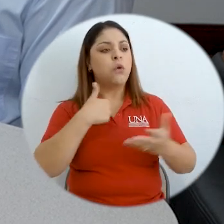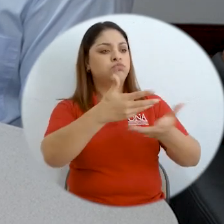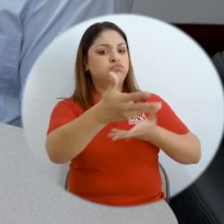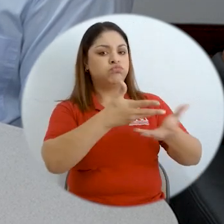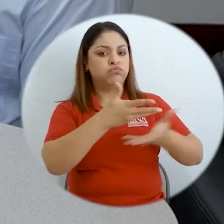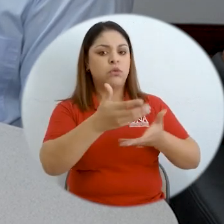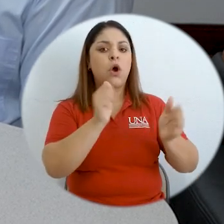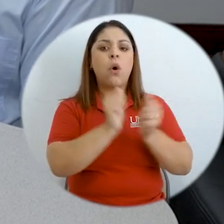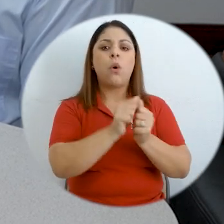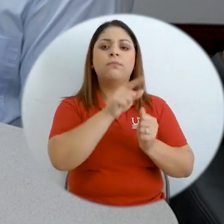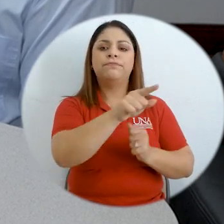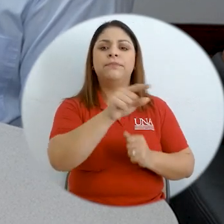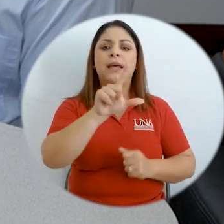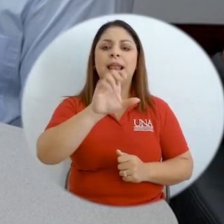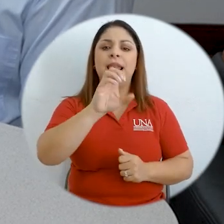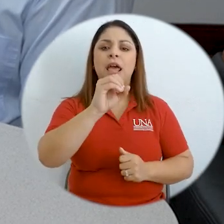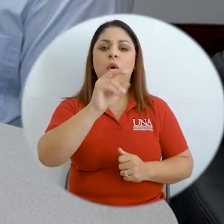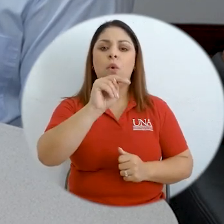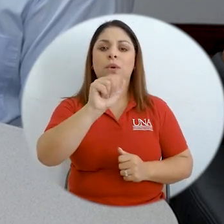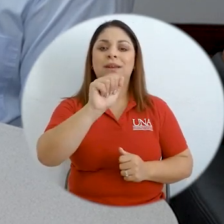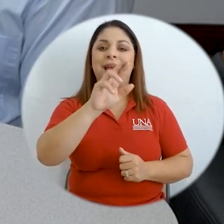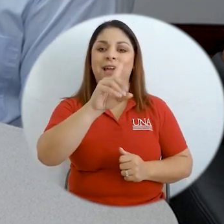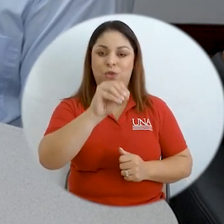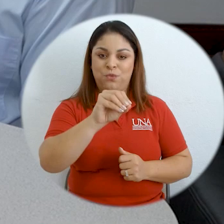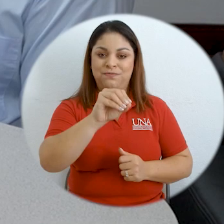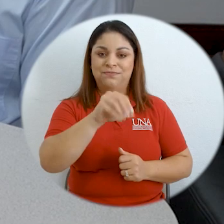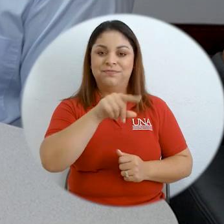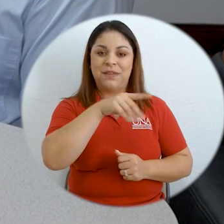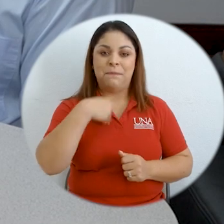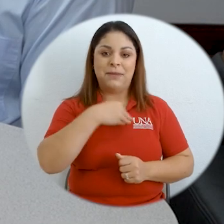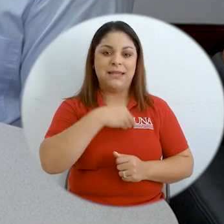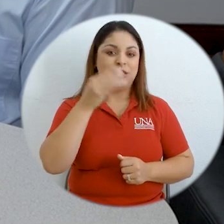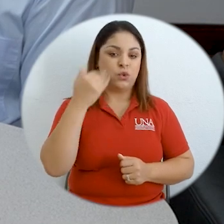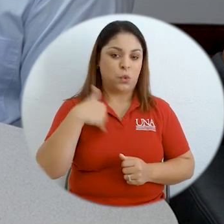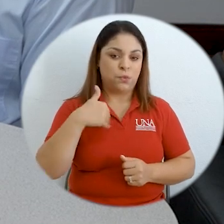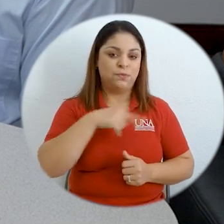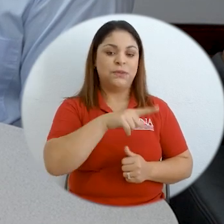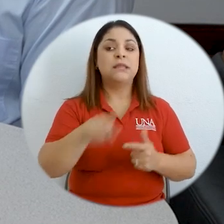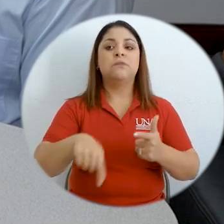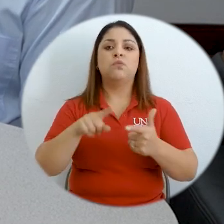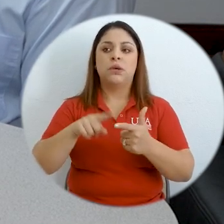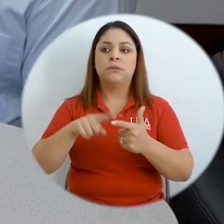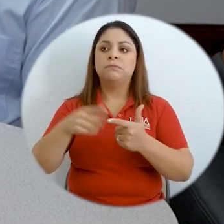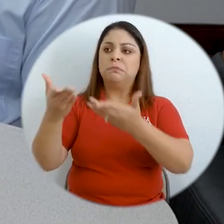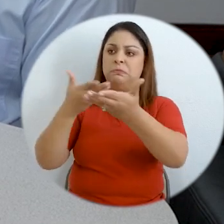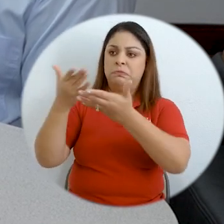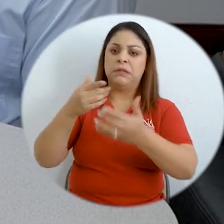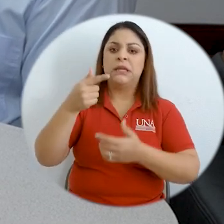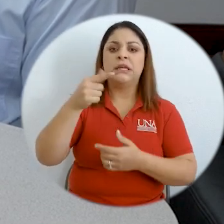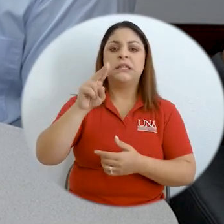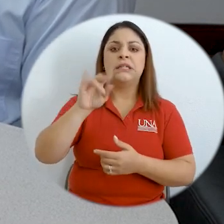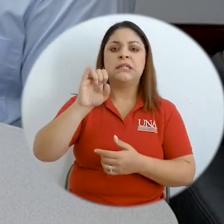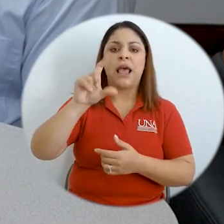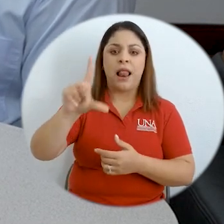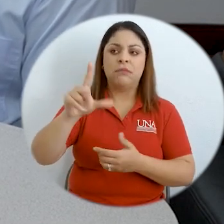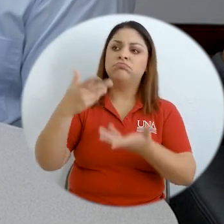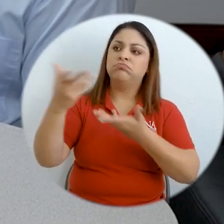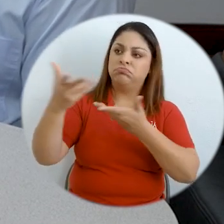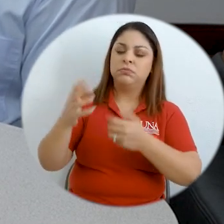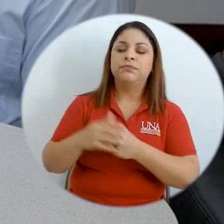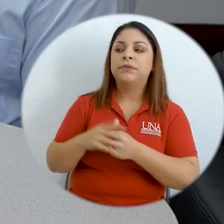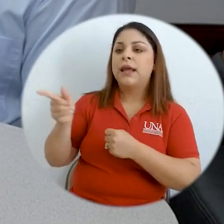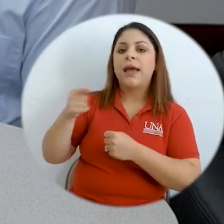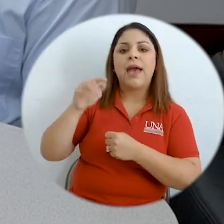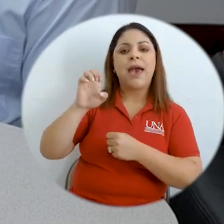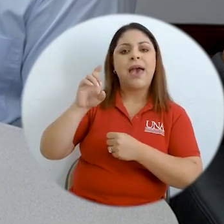correspondió con Leonardo, me correspondió luego también con doña Giselle, me correspondió con don